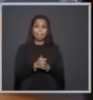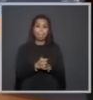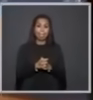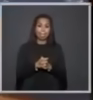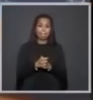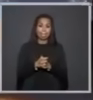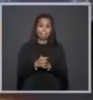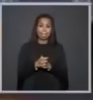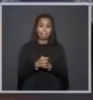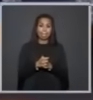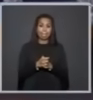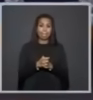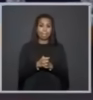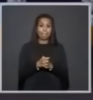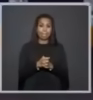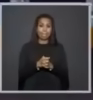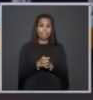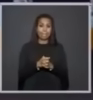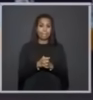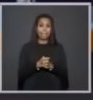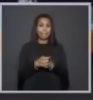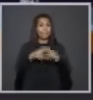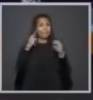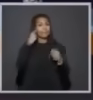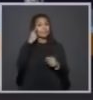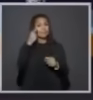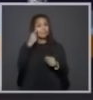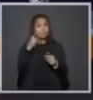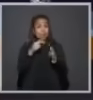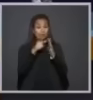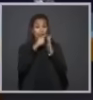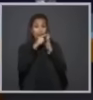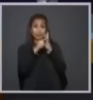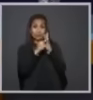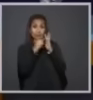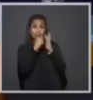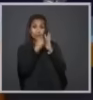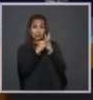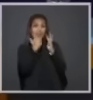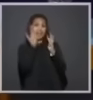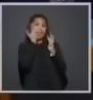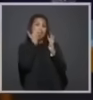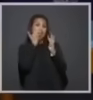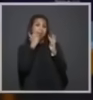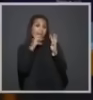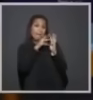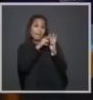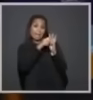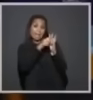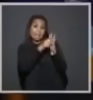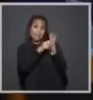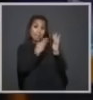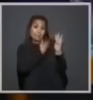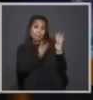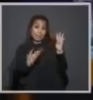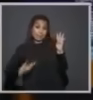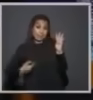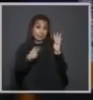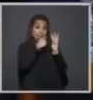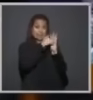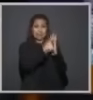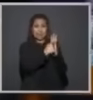de quienes aspiran a gobernar un país en crisis. Esto no es un asunto